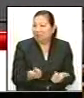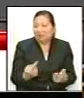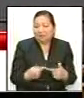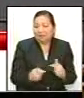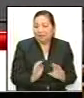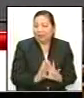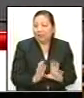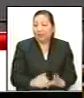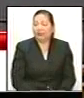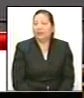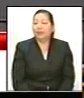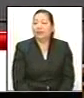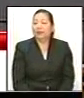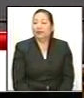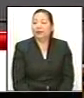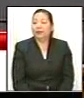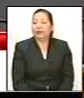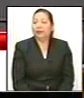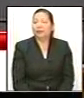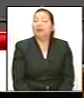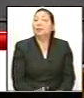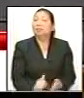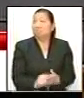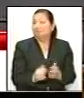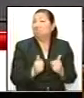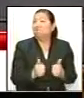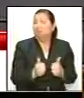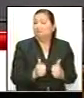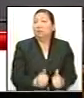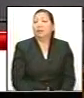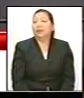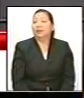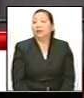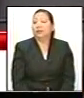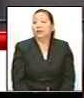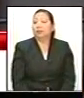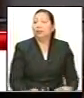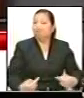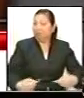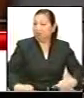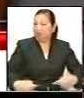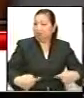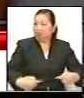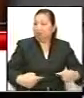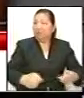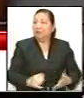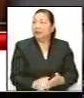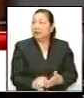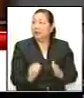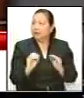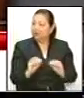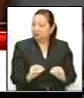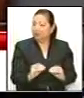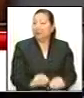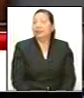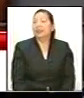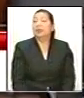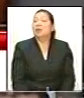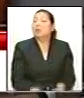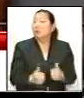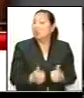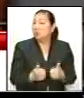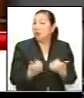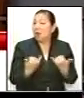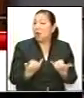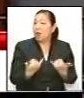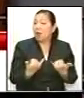¿no? Presidente, qué bueno que este debate se esté dando. Qué bueno que